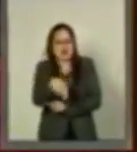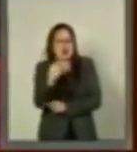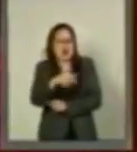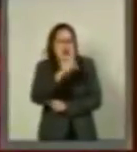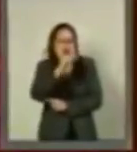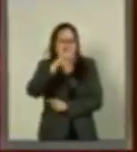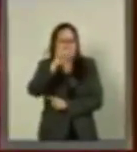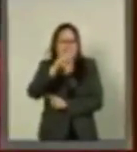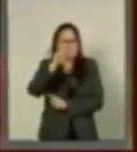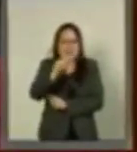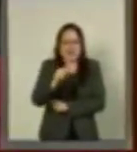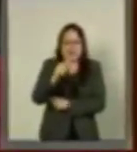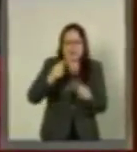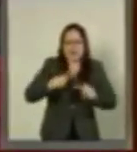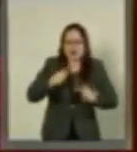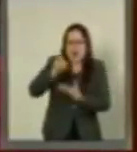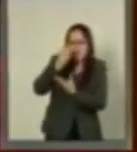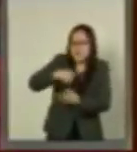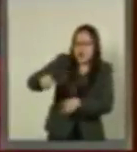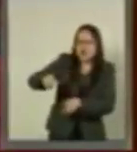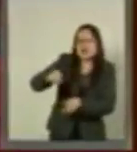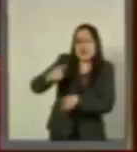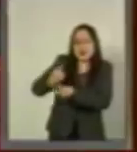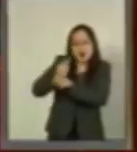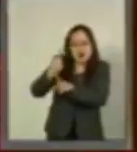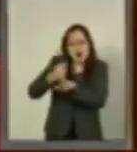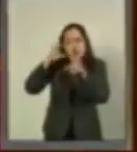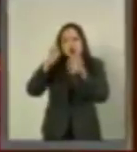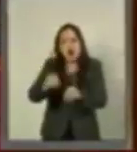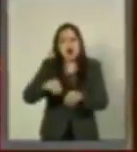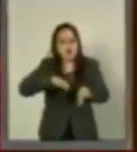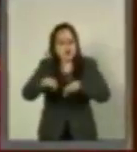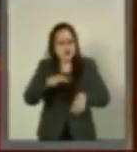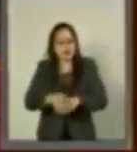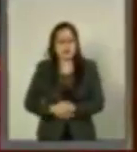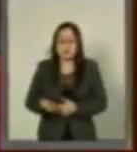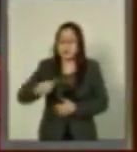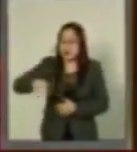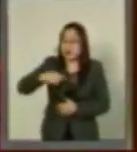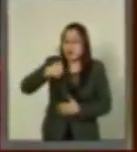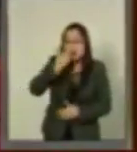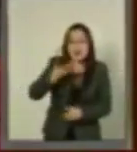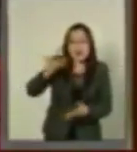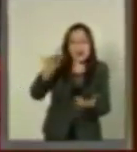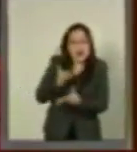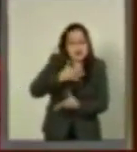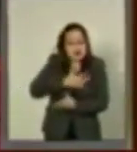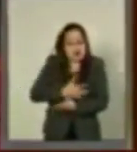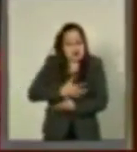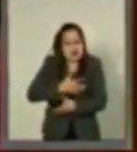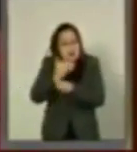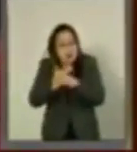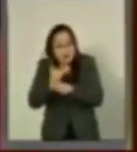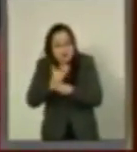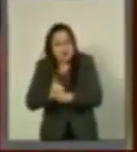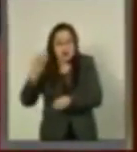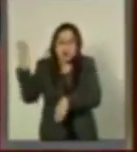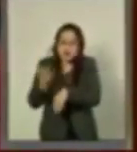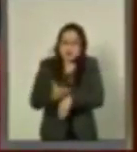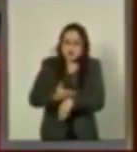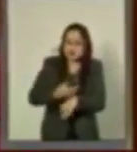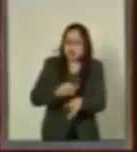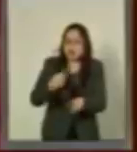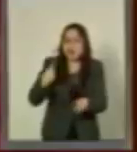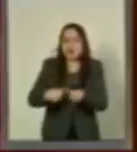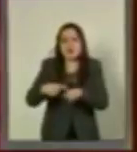personas. Entonces vemos cómo la erradicación del delito, la investigación y la búsqueda de la justicia quedan del lado de